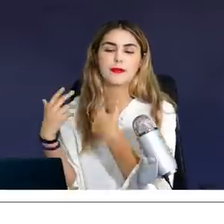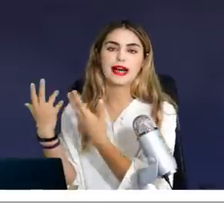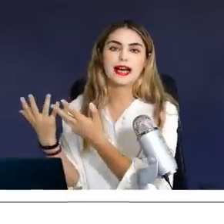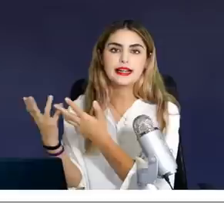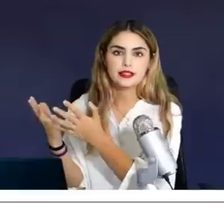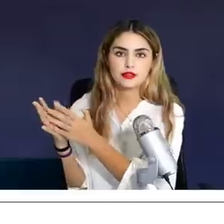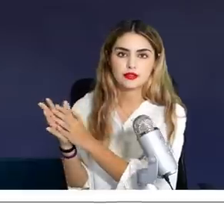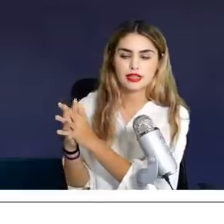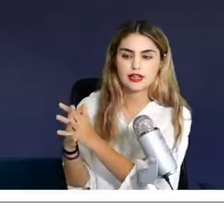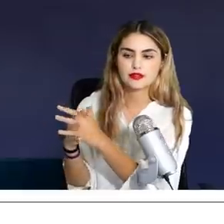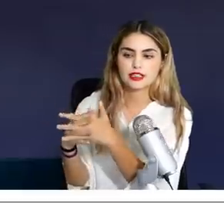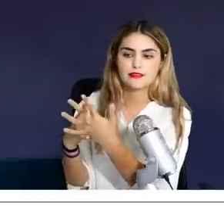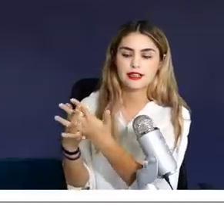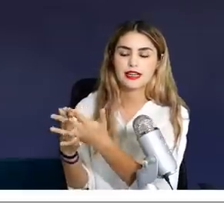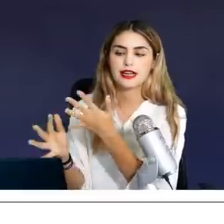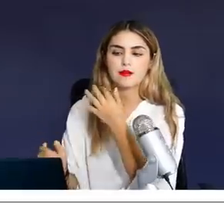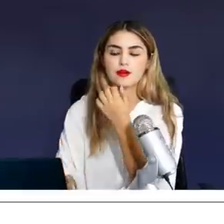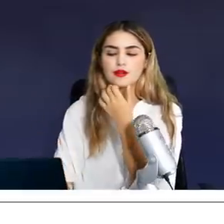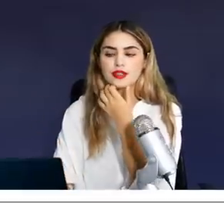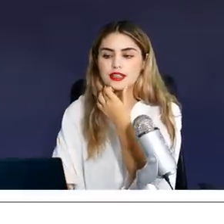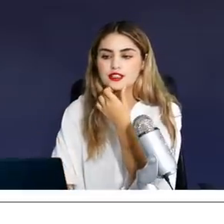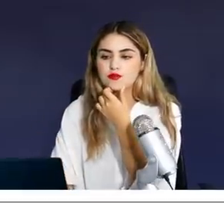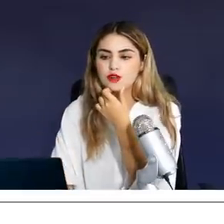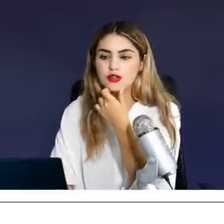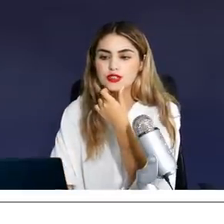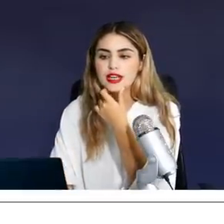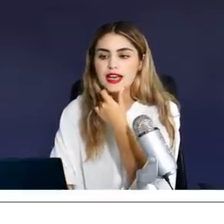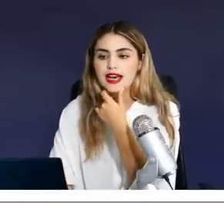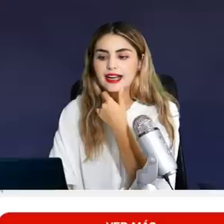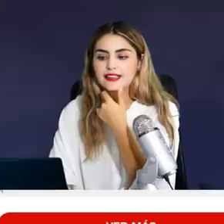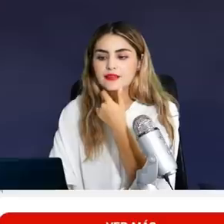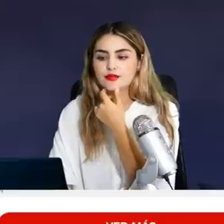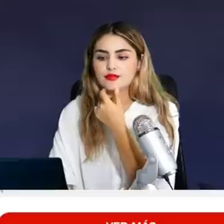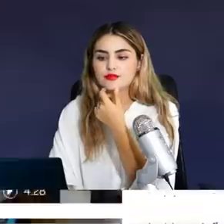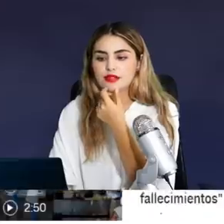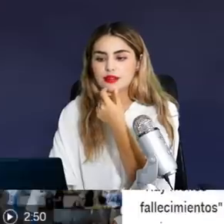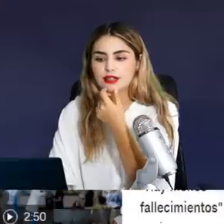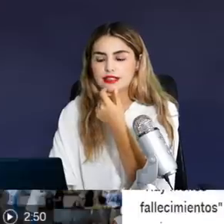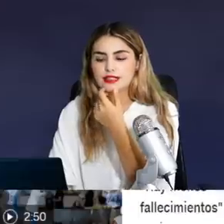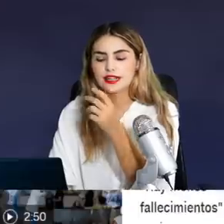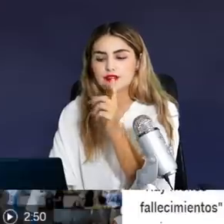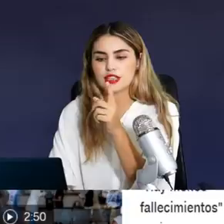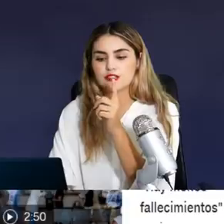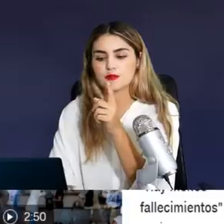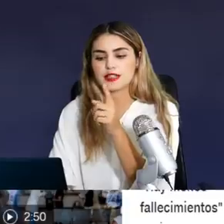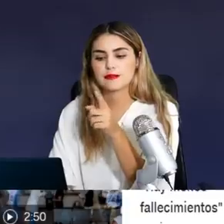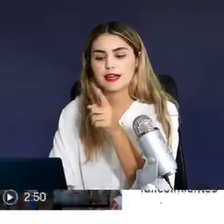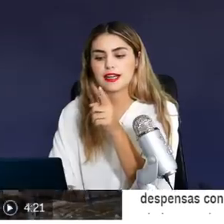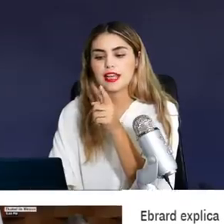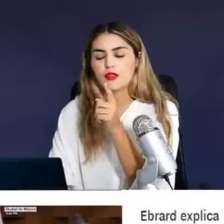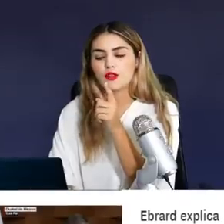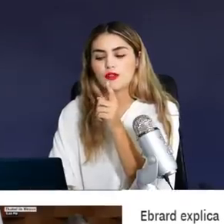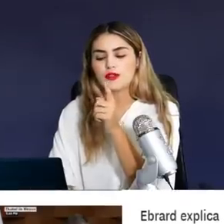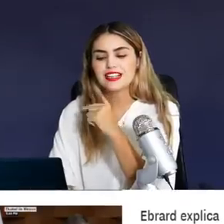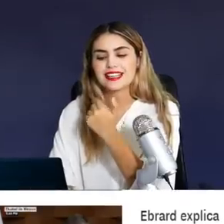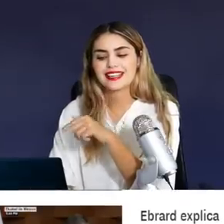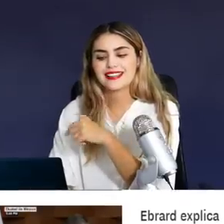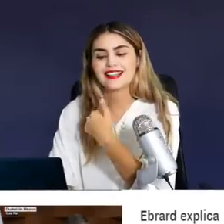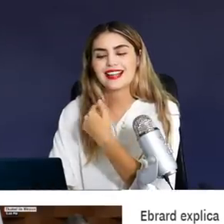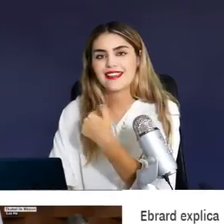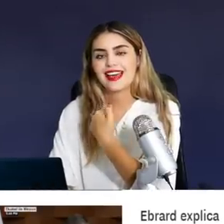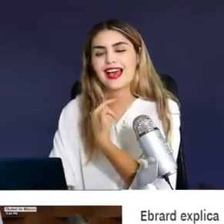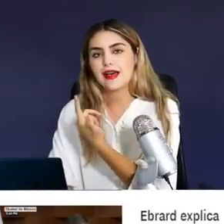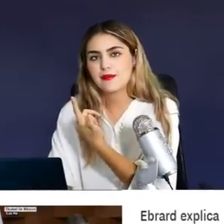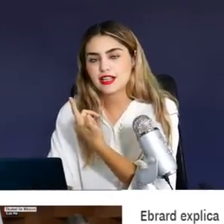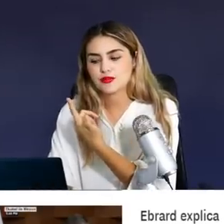podrían pagar los cargos que llevarían a cabo en contra de Cienfuegos. Acá tenemos un video que quisiera que ustedes observaran, donde un ex agente